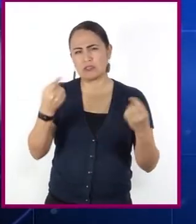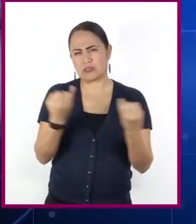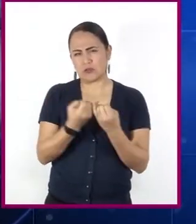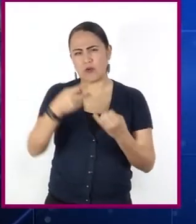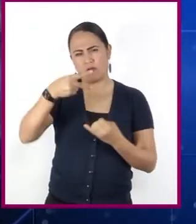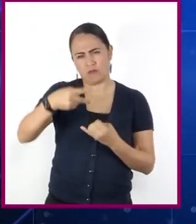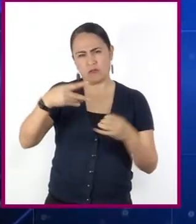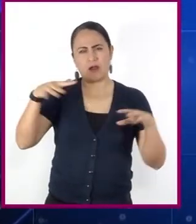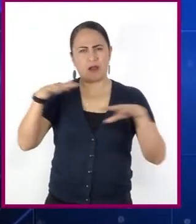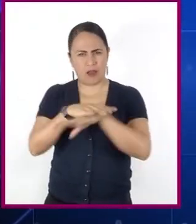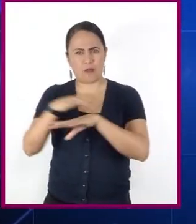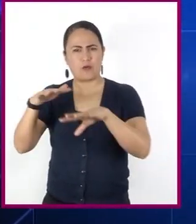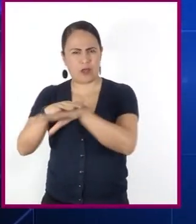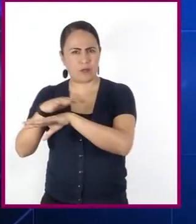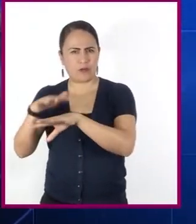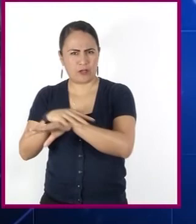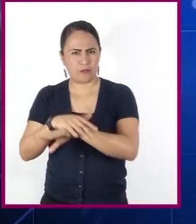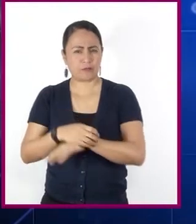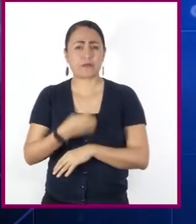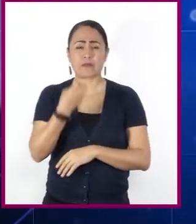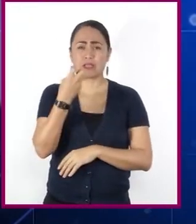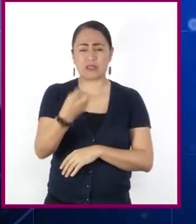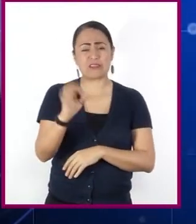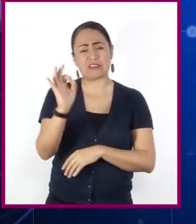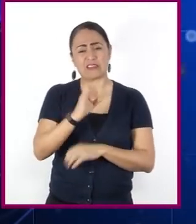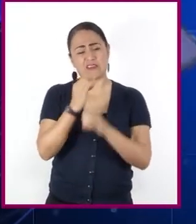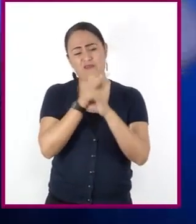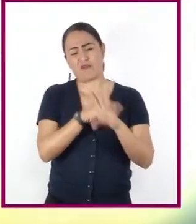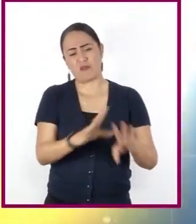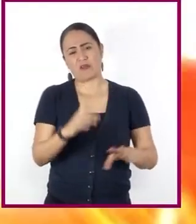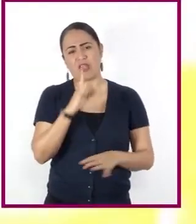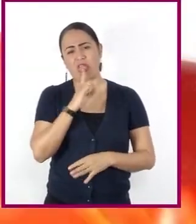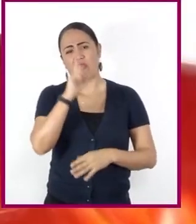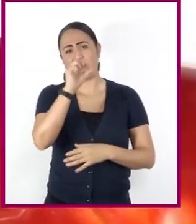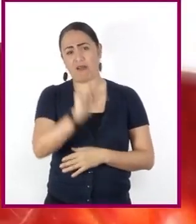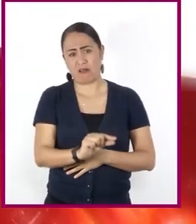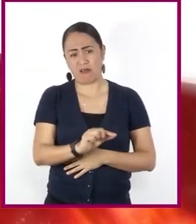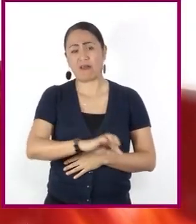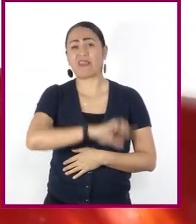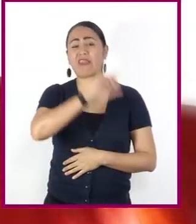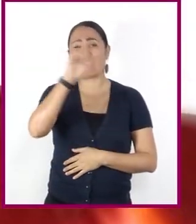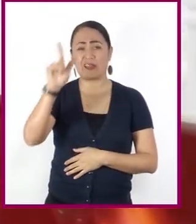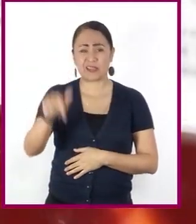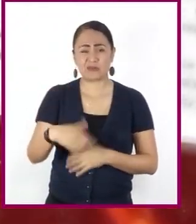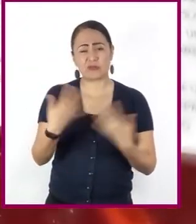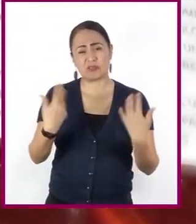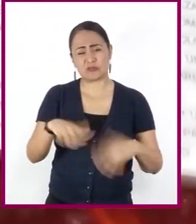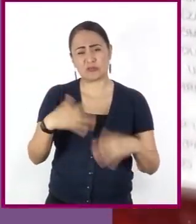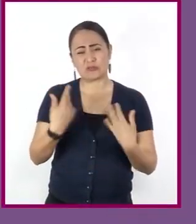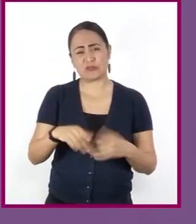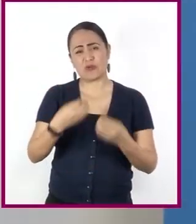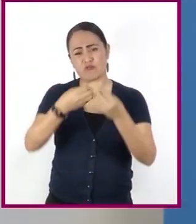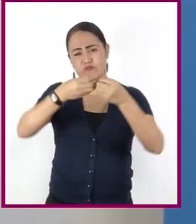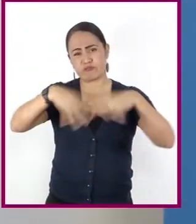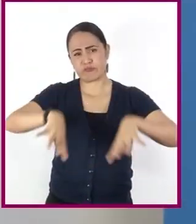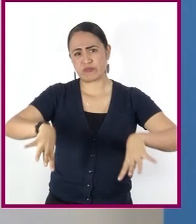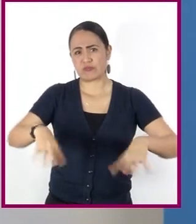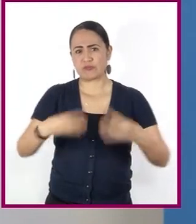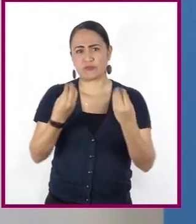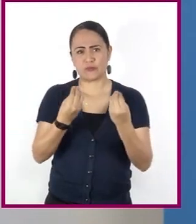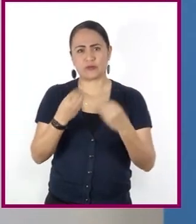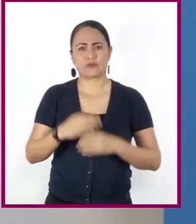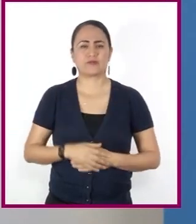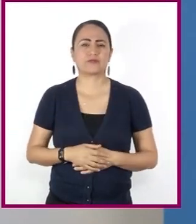conversiones, ya que un dato que puede parecer minúsculo puede causar grandes pérdidas.